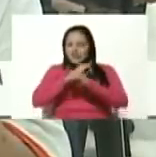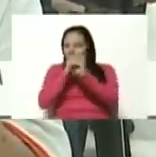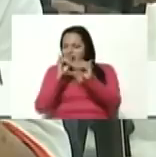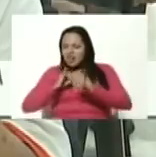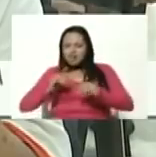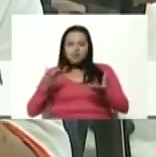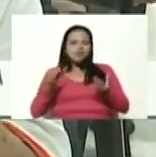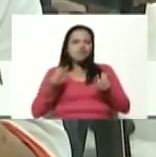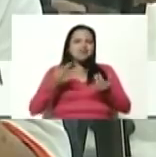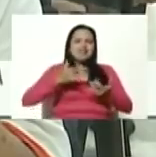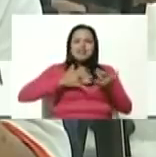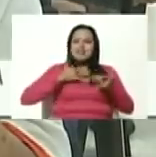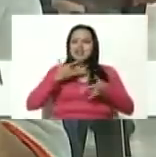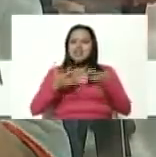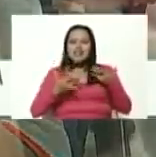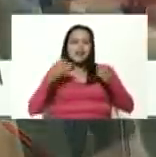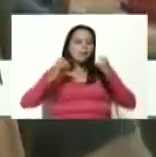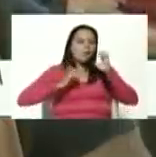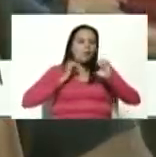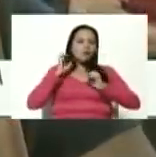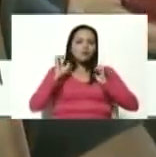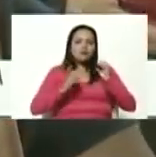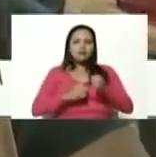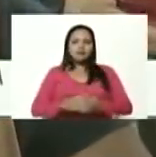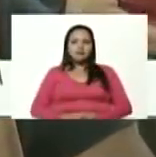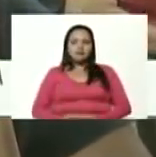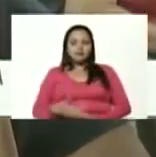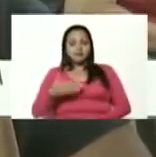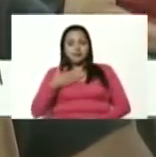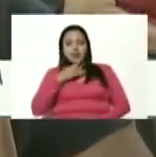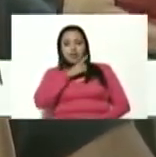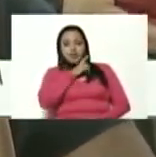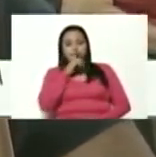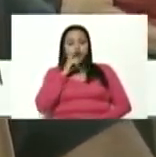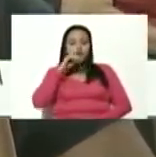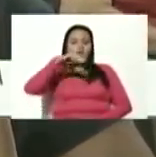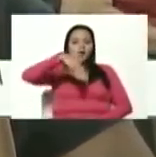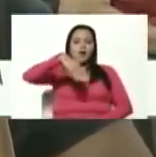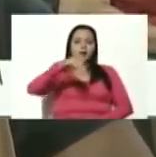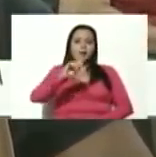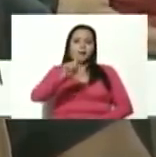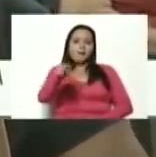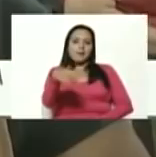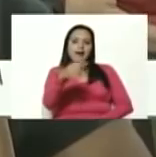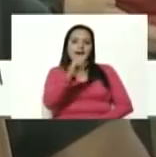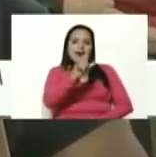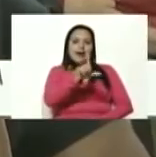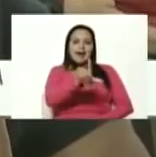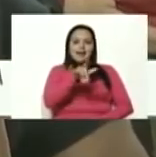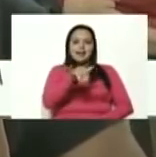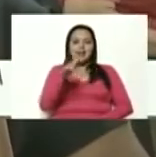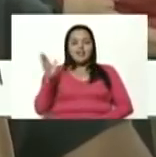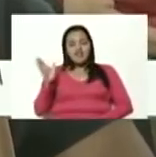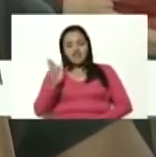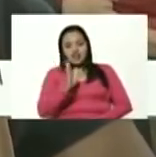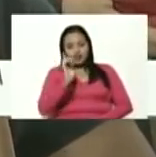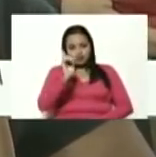Me siento muy emocionado. Mi nombre es Magali Romero. Vengo hoy a la